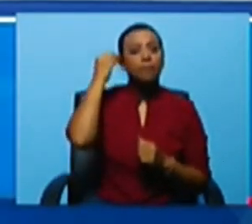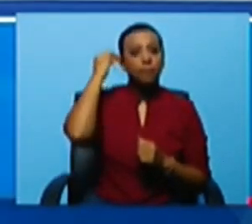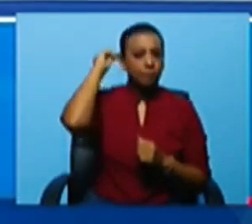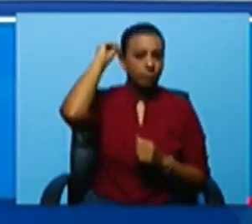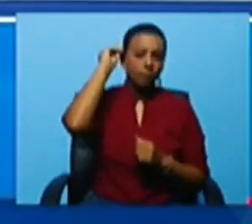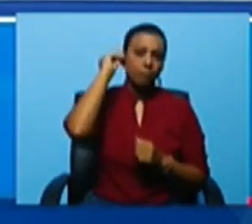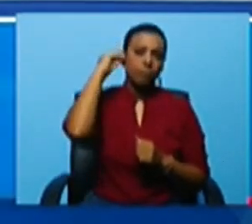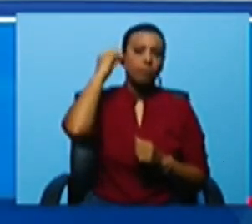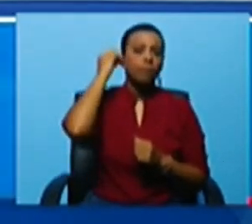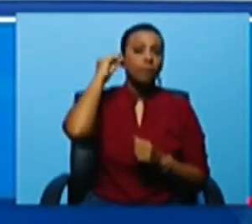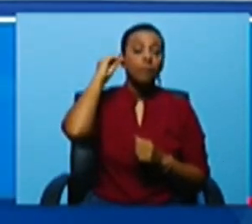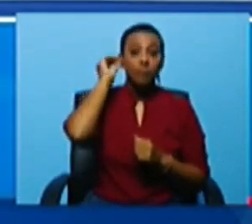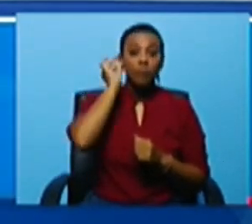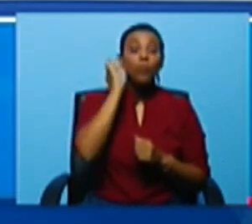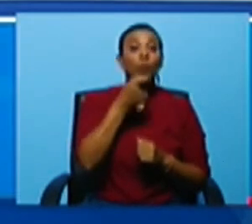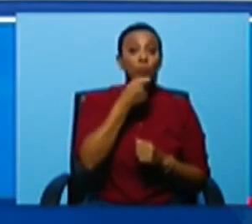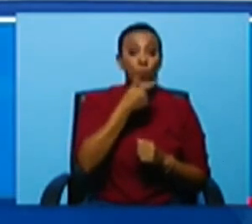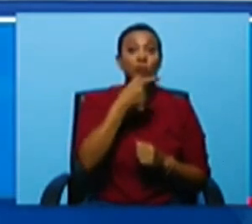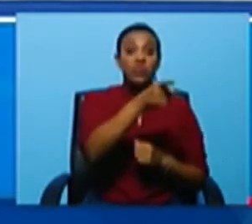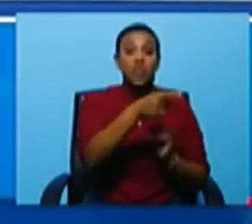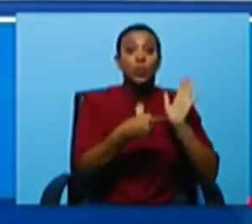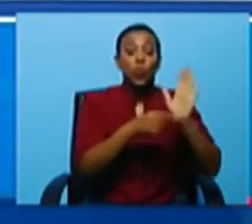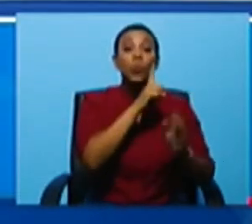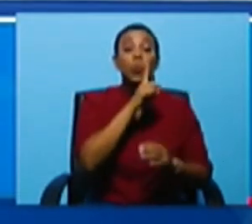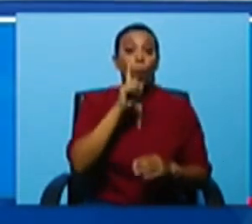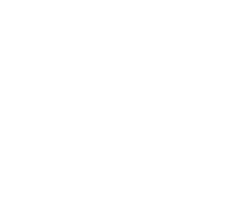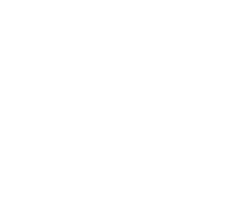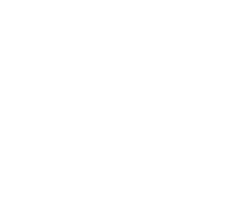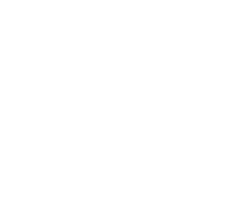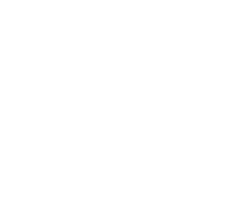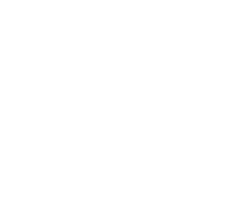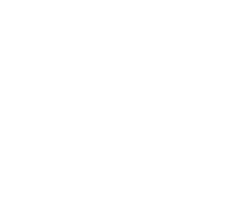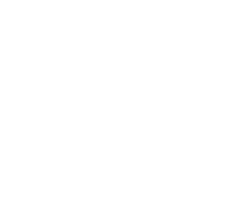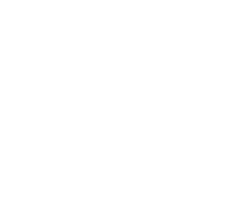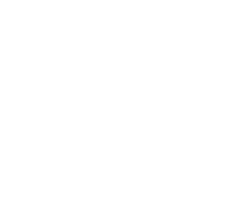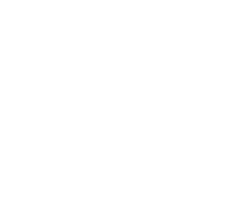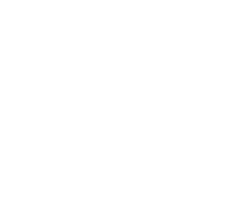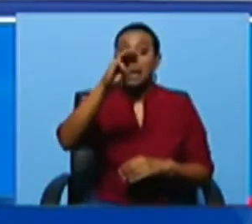Por eso bien bonito lo que habló y que le hayan puesto el nombre del gran cimarrón Guillermo Rivas. A un centro científico.